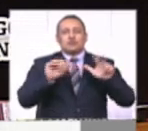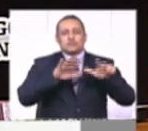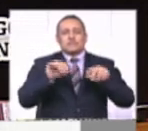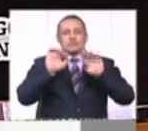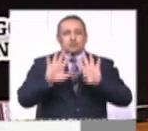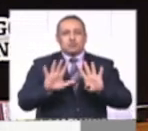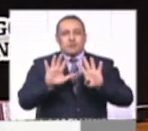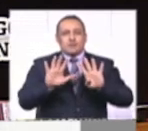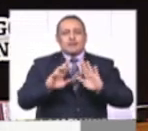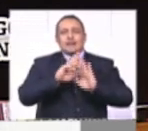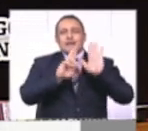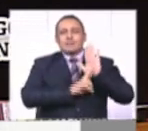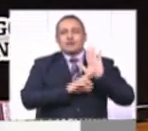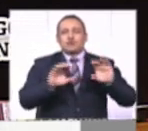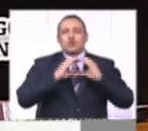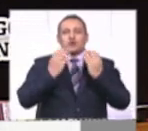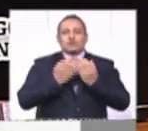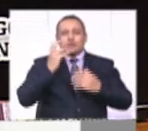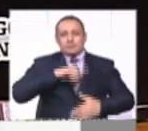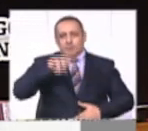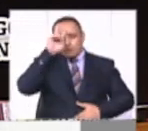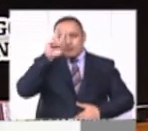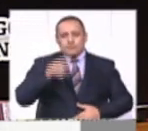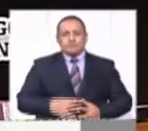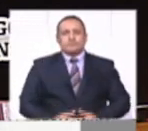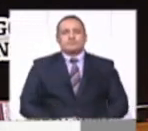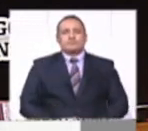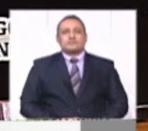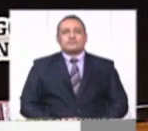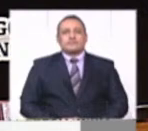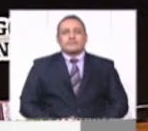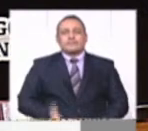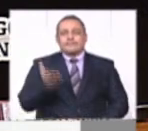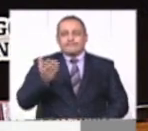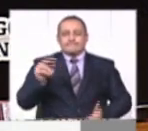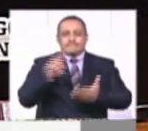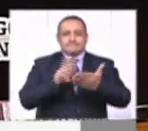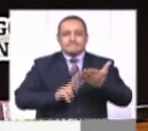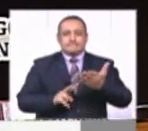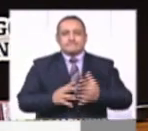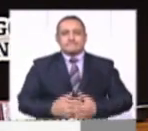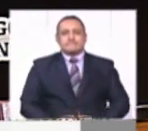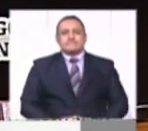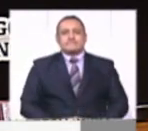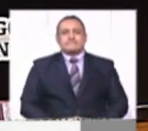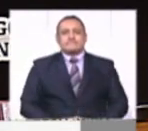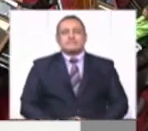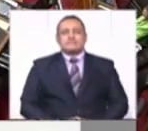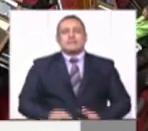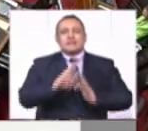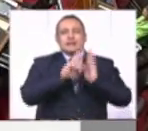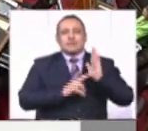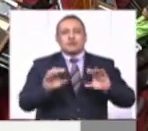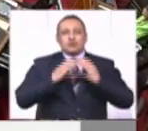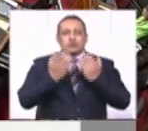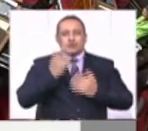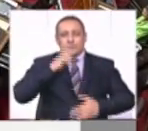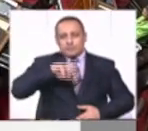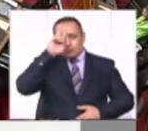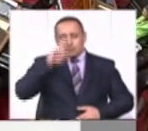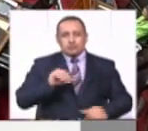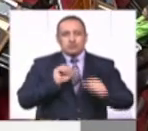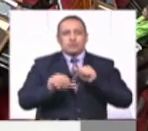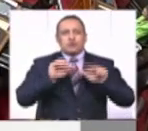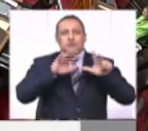89 del reglamento del Congreso de la república señor relator de lectura reglamento del Congreso de la República